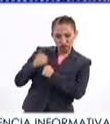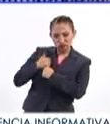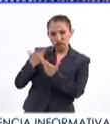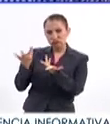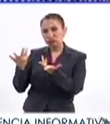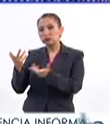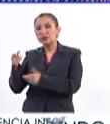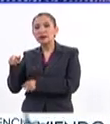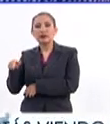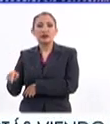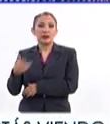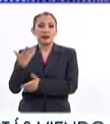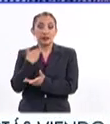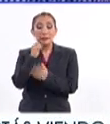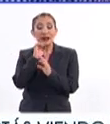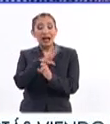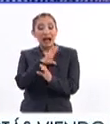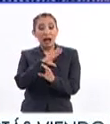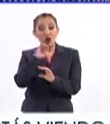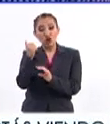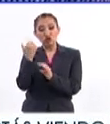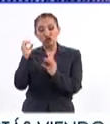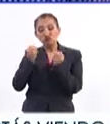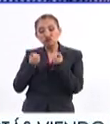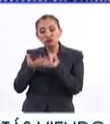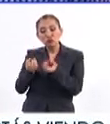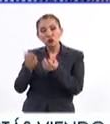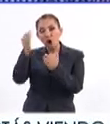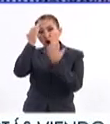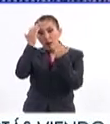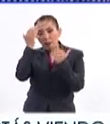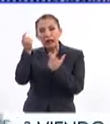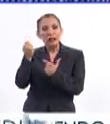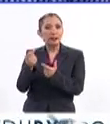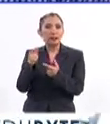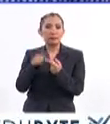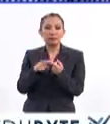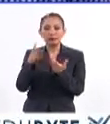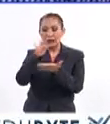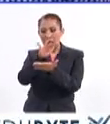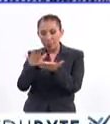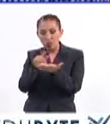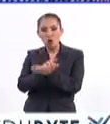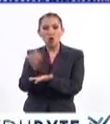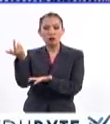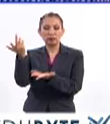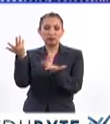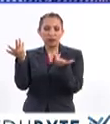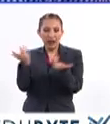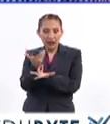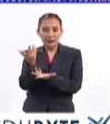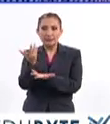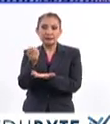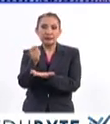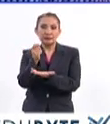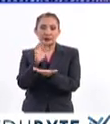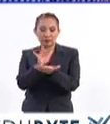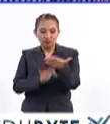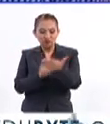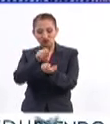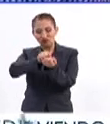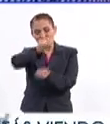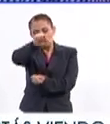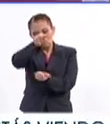demás, se impartían también conocimientos como era la lectura, la elaboración y lectura